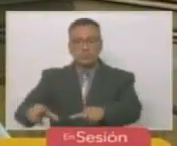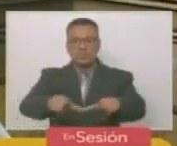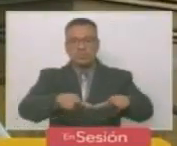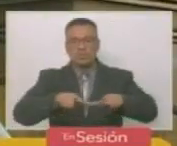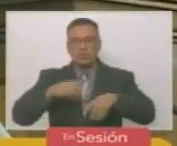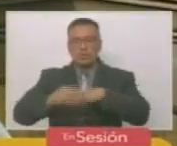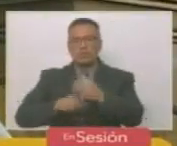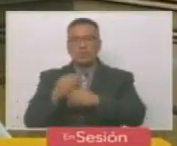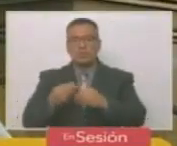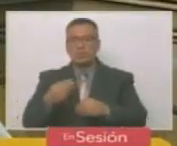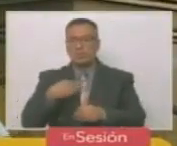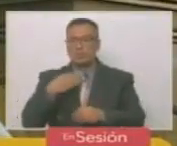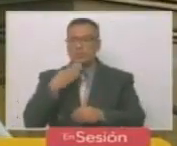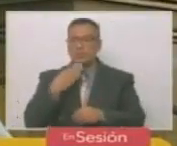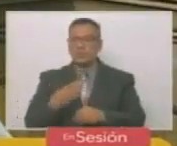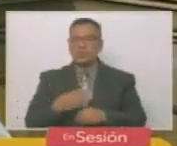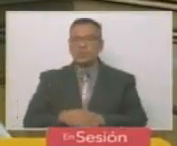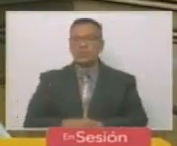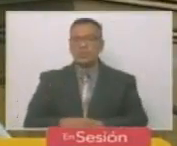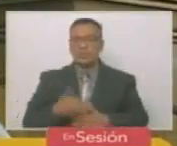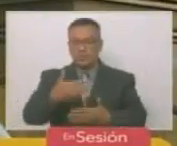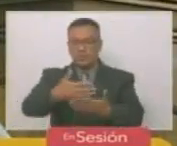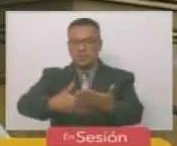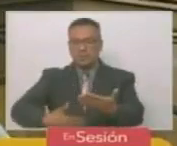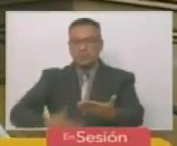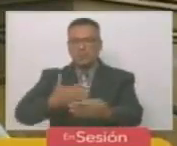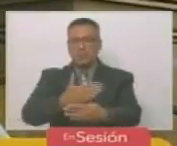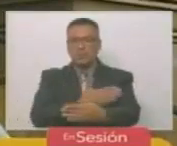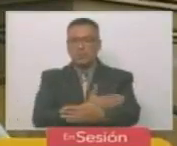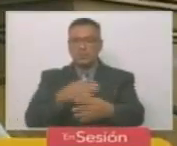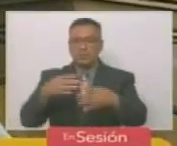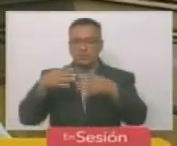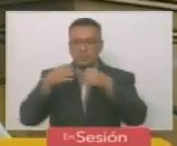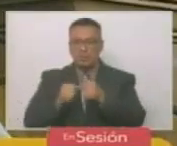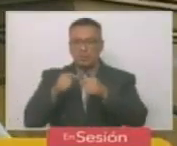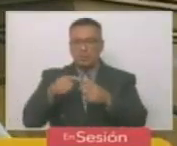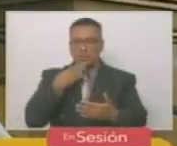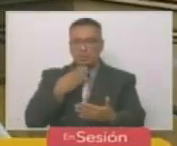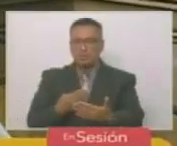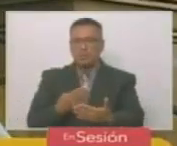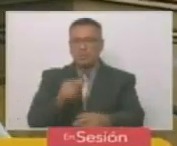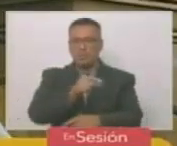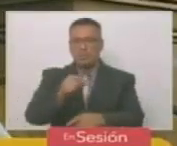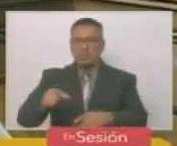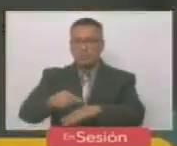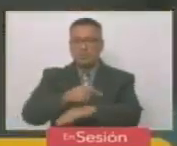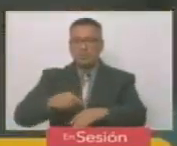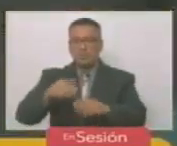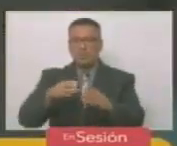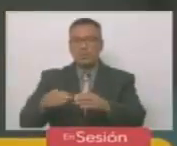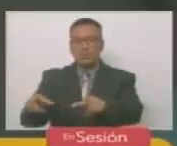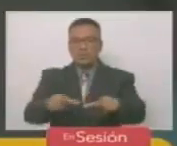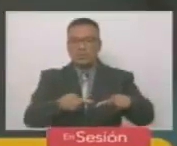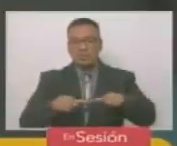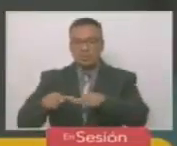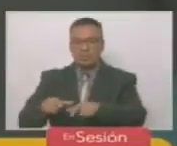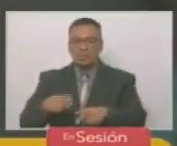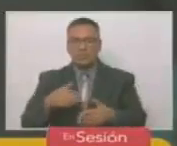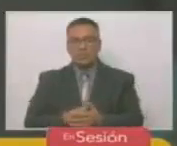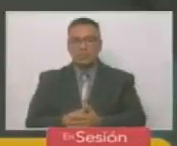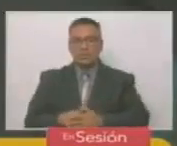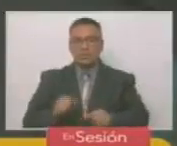se realice la solicitud. El certificado de antecedentes penales solicitado por los órganos y entes del Estado competentes